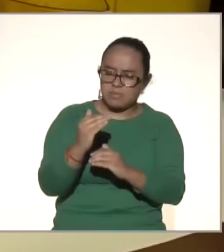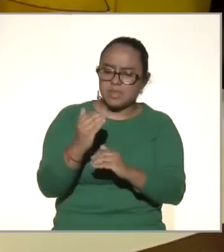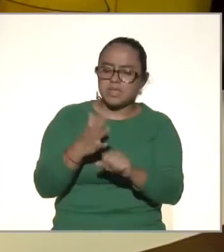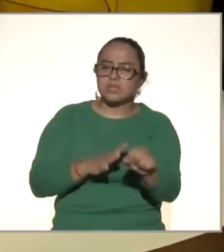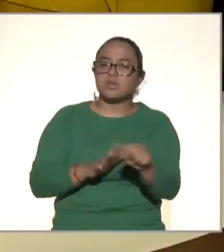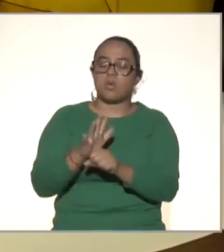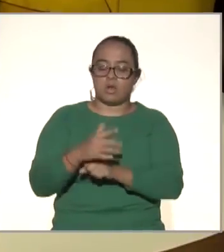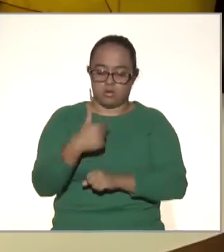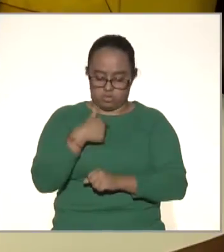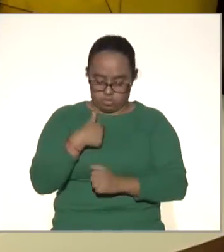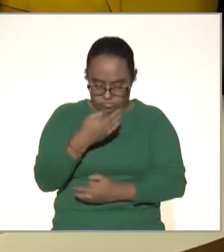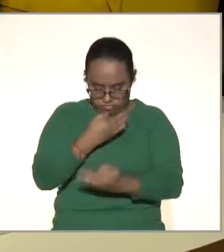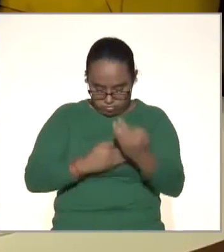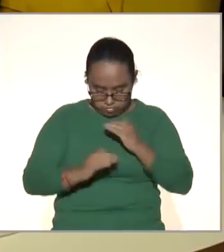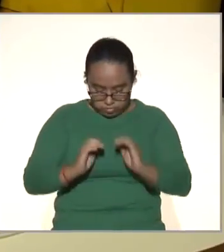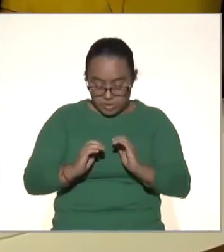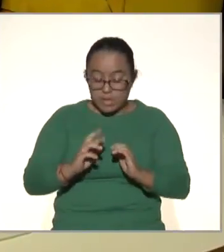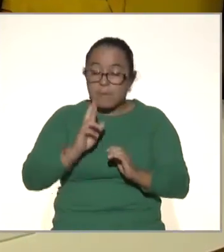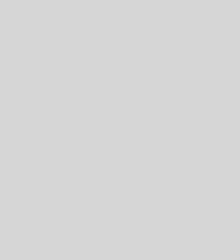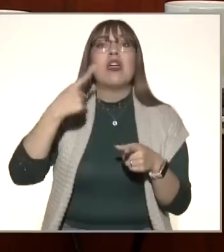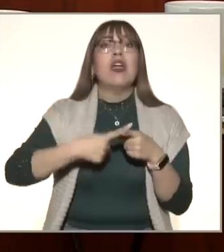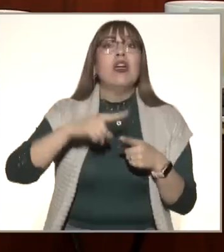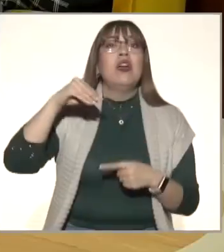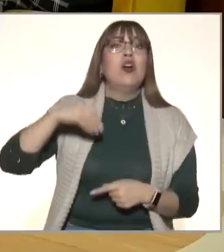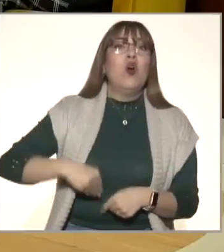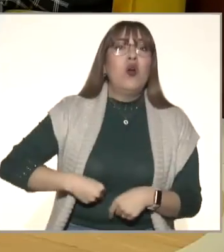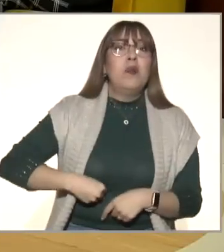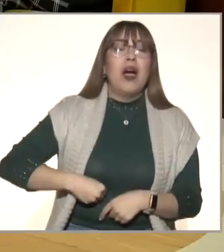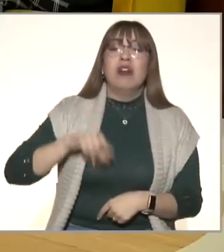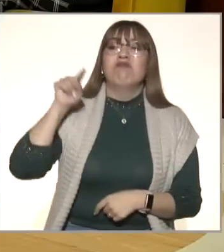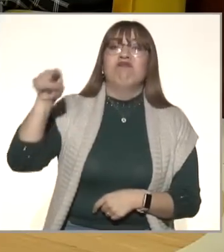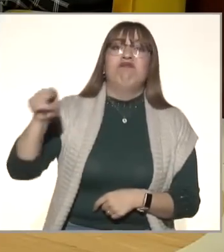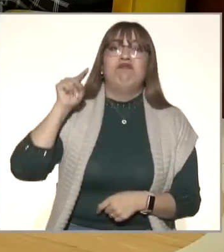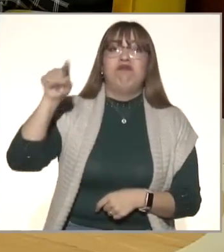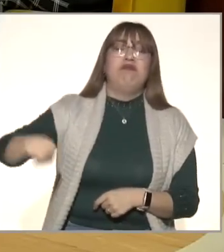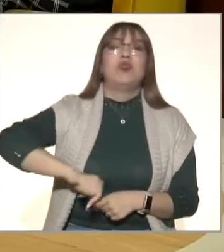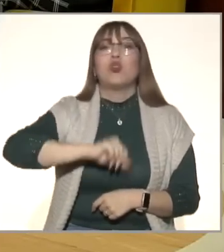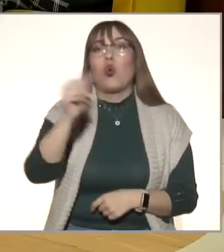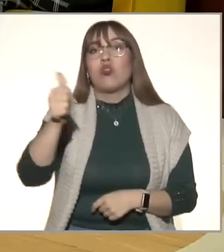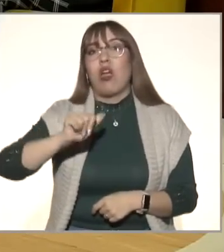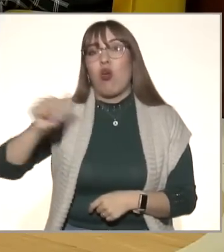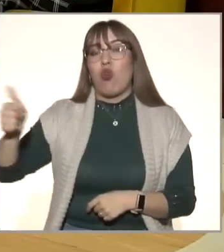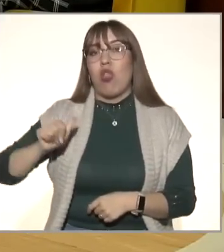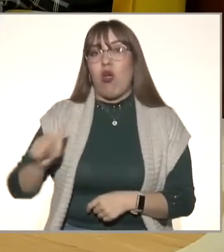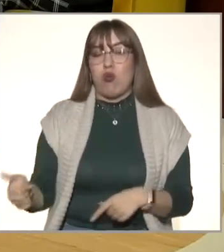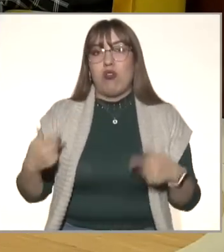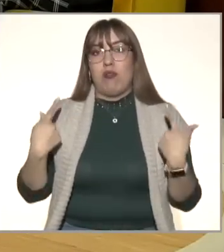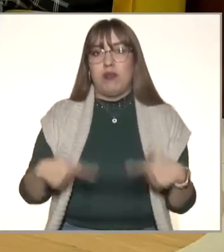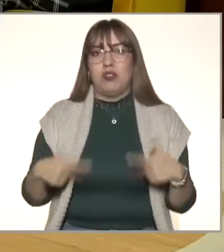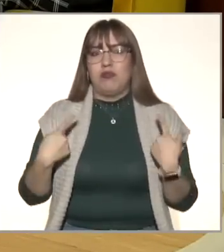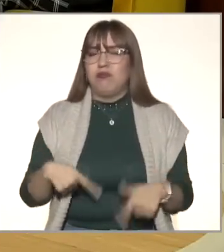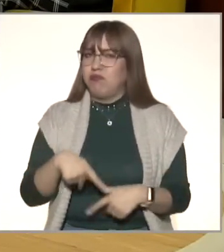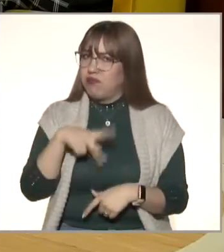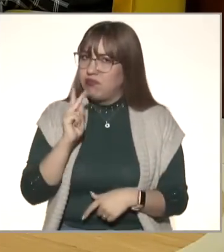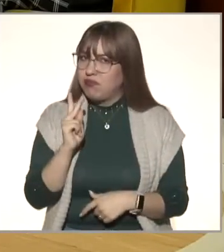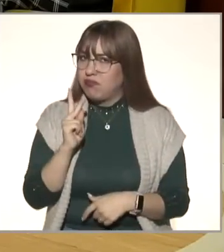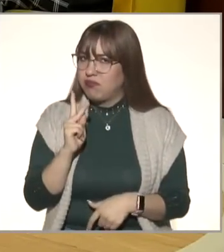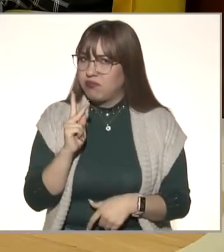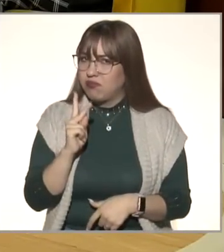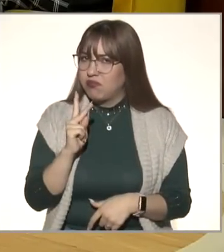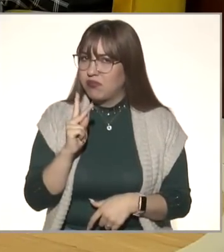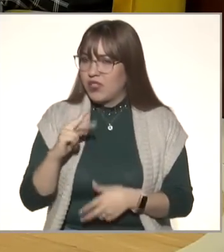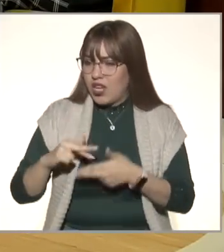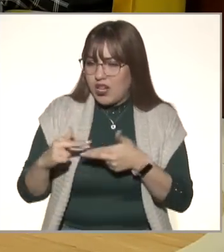ver con el autocuidado es tomar distancia. Pero estamos en una interacción, entonces habría que ver qué es lo que yo